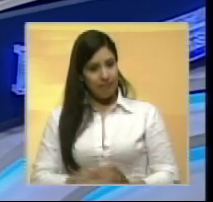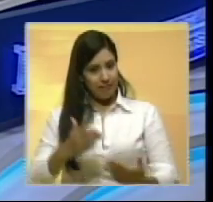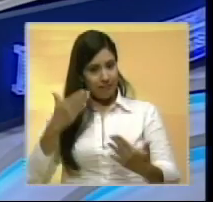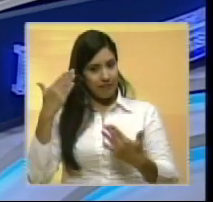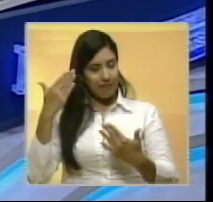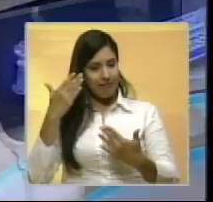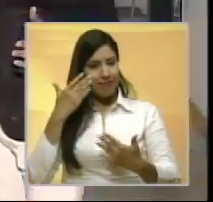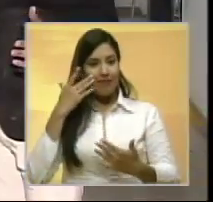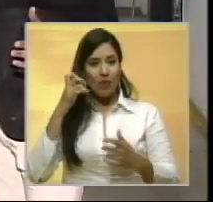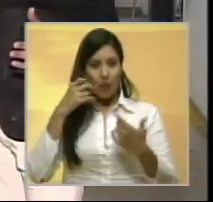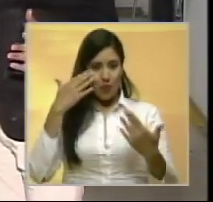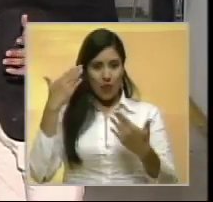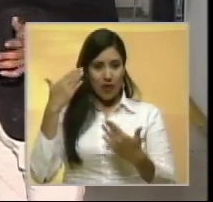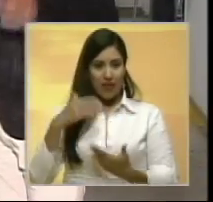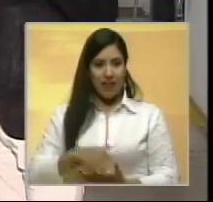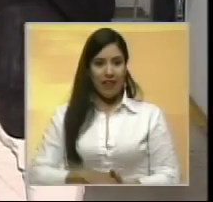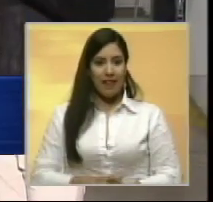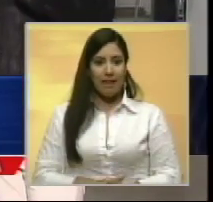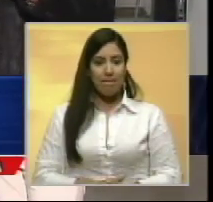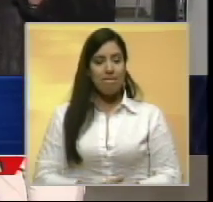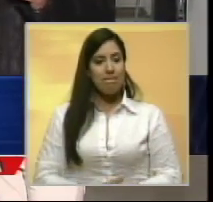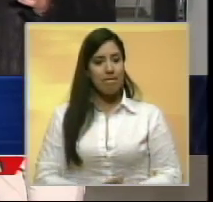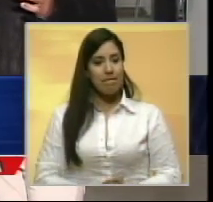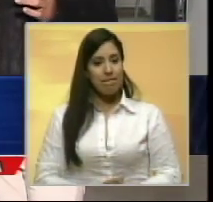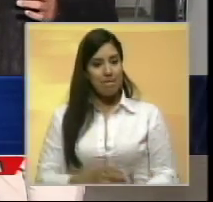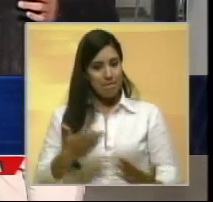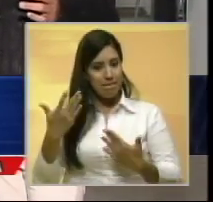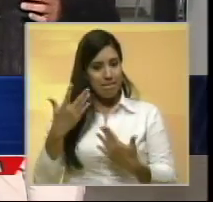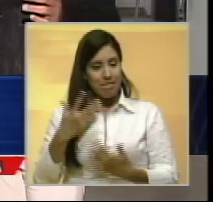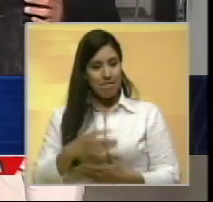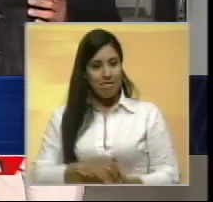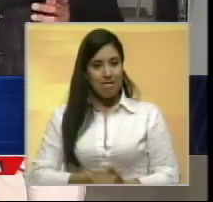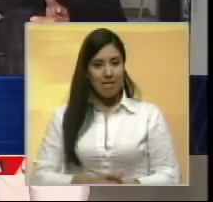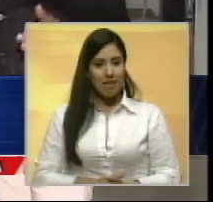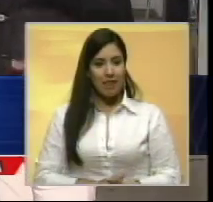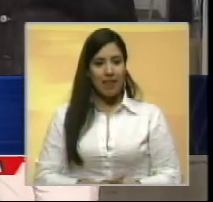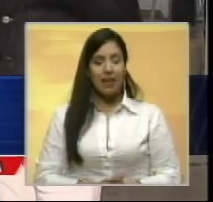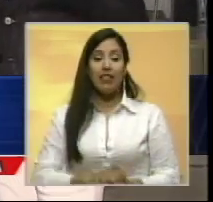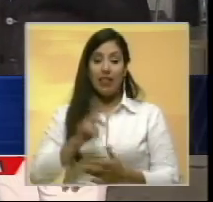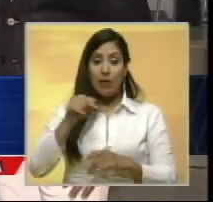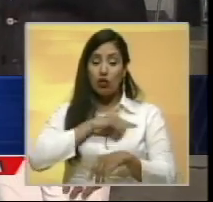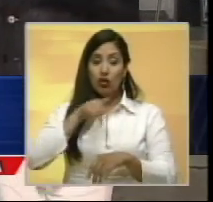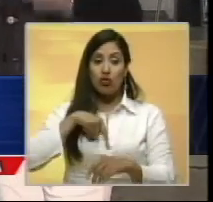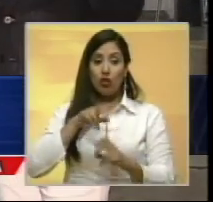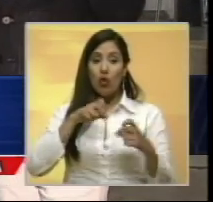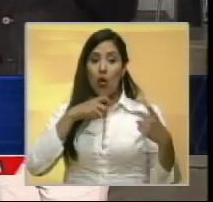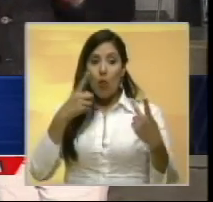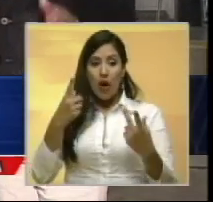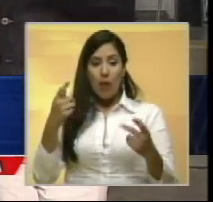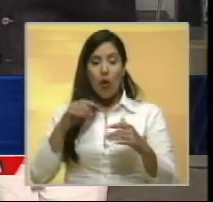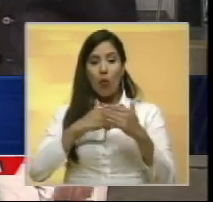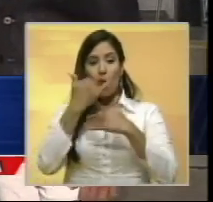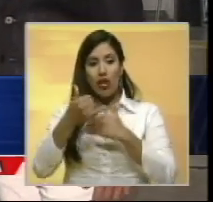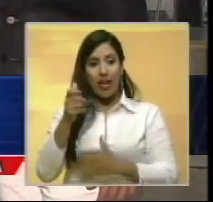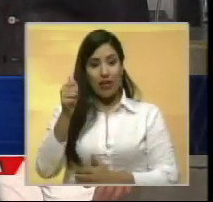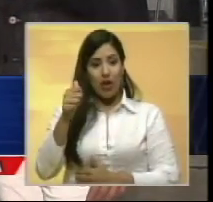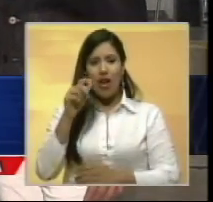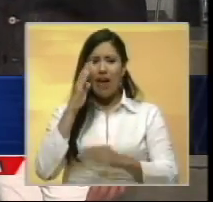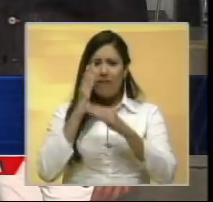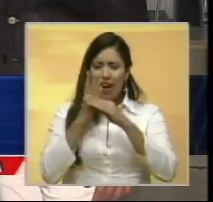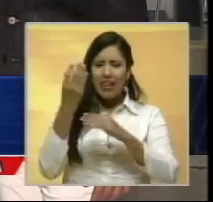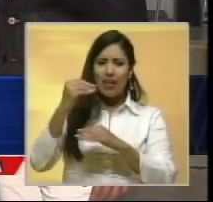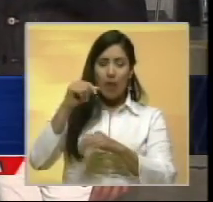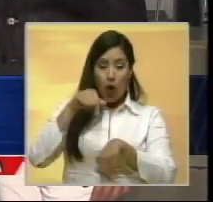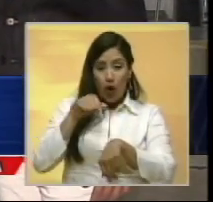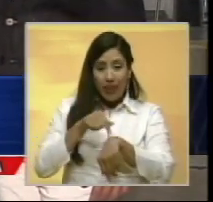ahora necesito tu respiración y el beso de tu piel para mi soledad. ¿Qué tal, mi gente? Nosotros somos Proyecto A. No te muevas